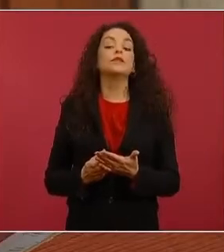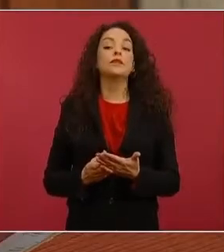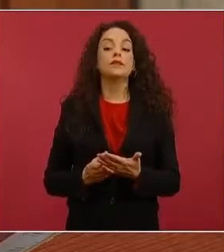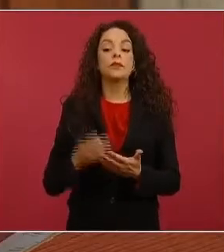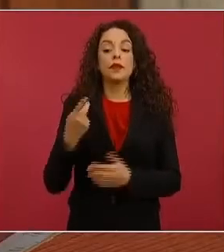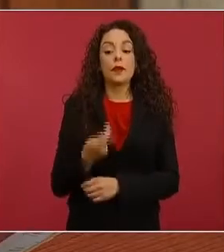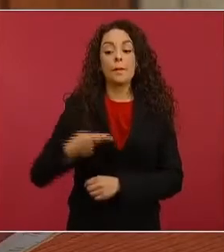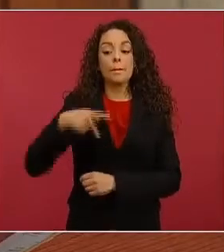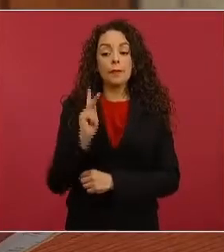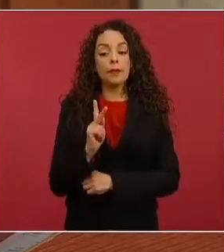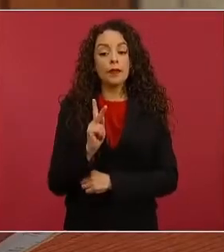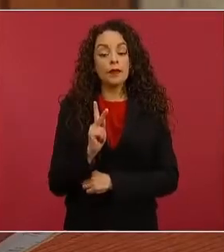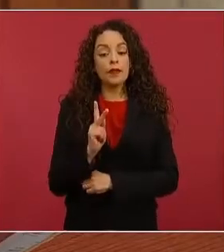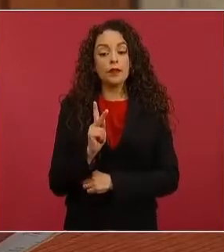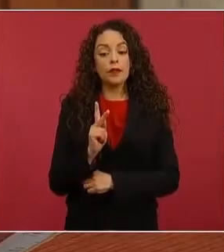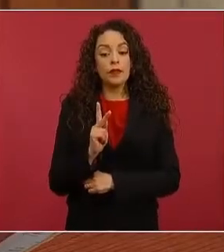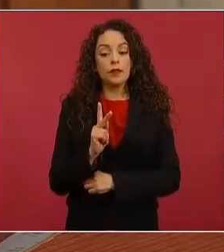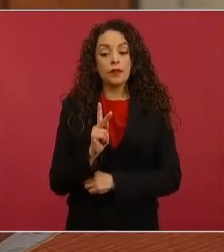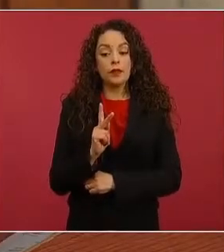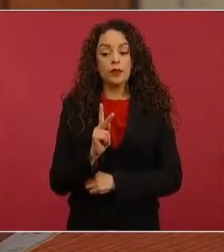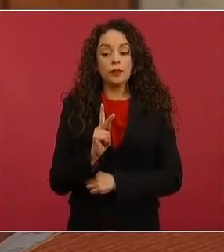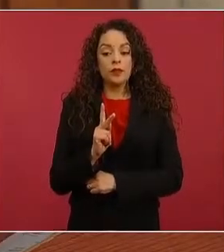Sin embargo,